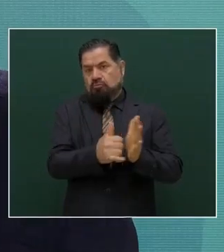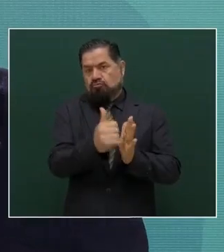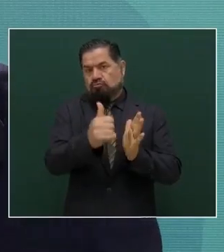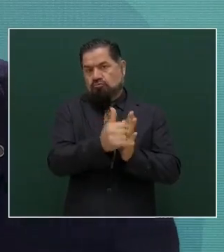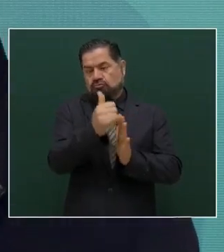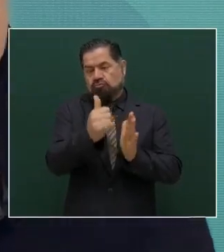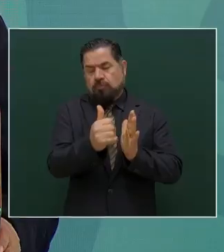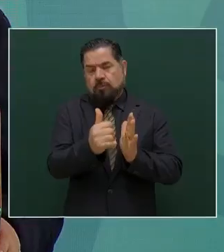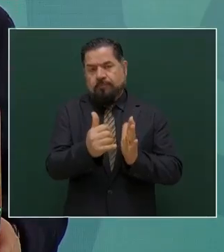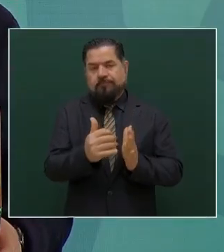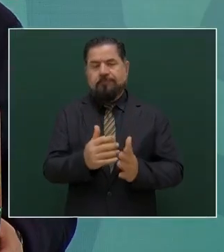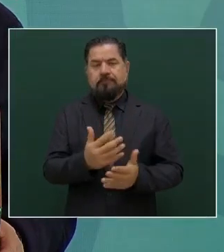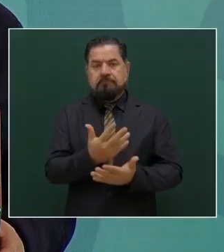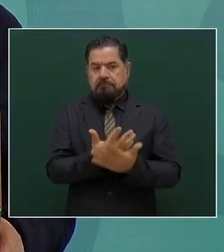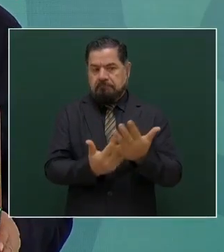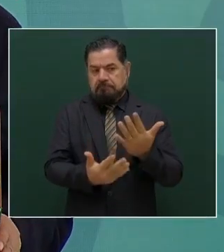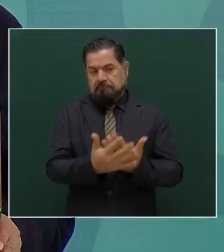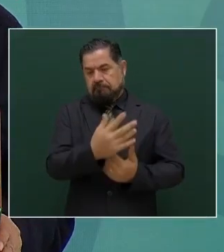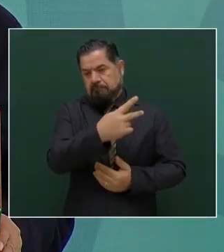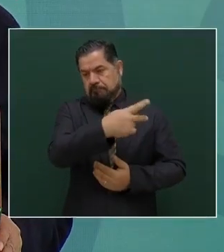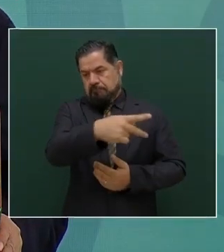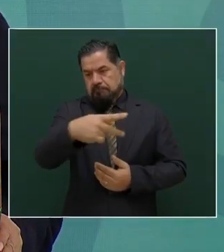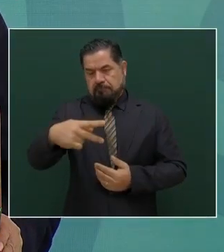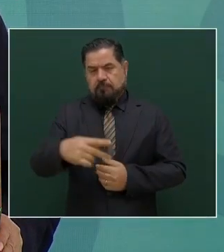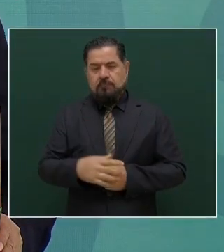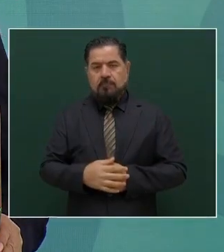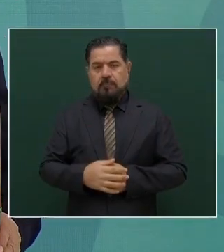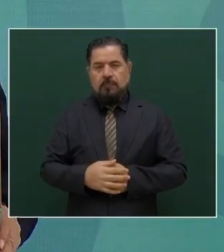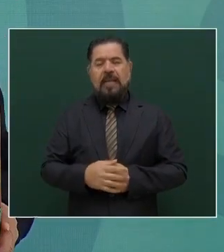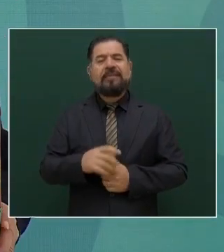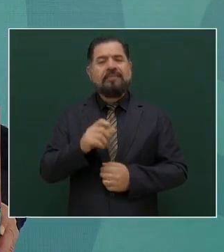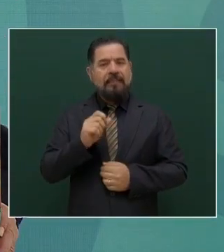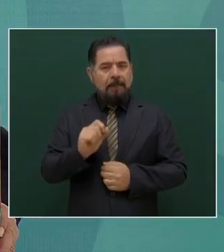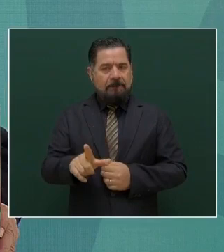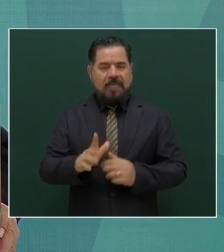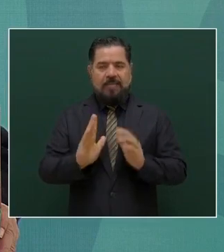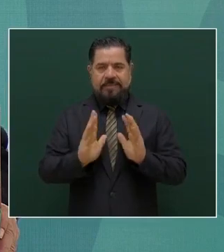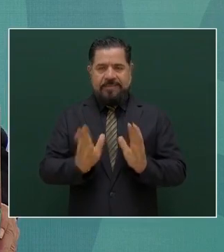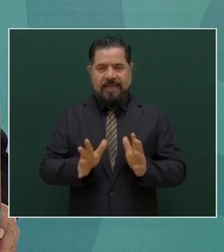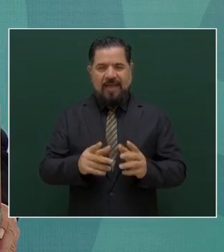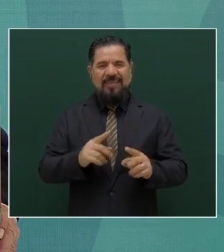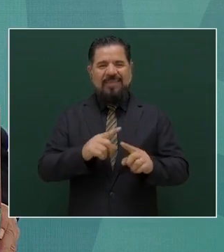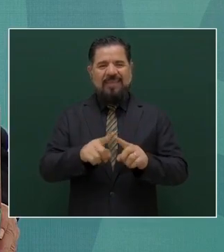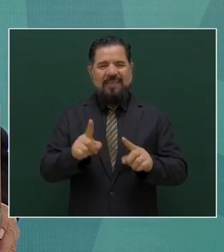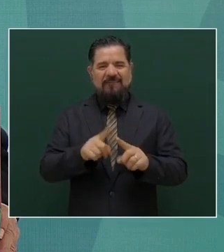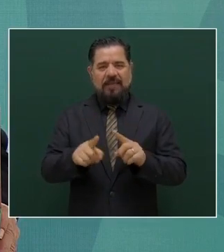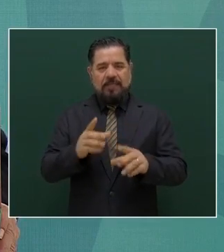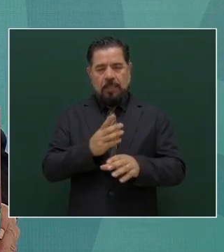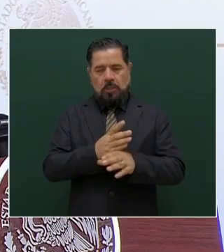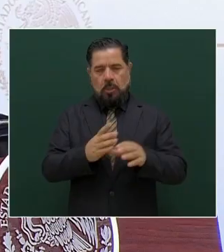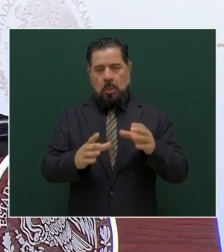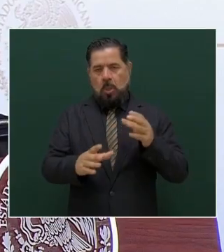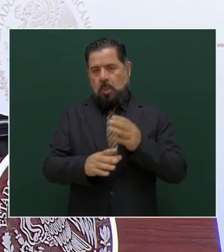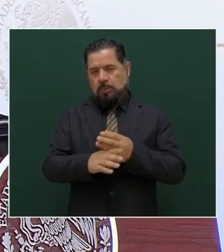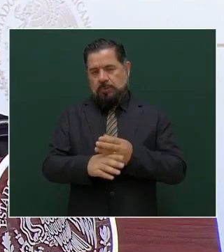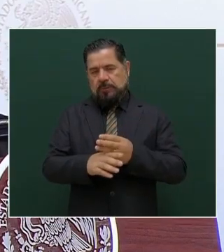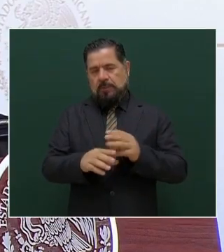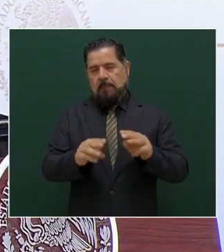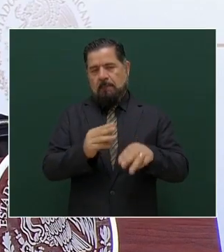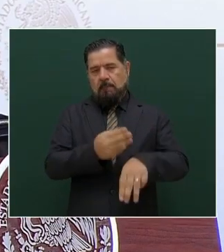ya se ha avanzado mucho en la entrega de los enseres